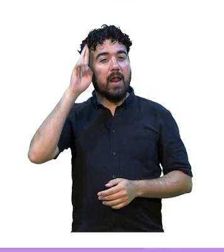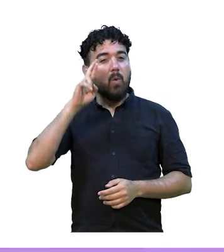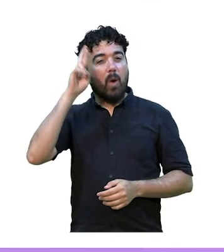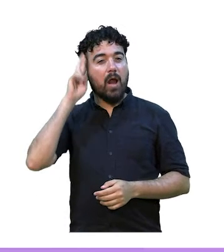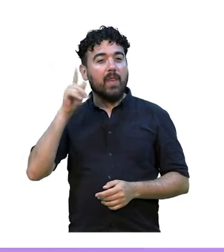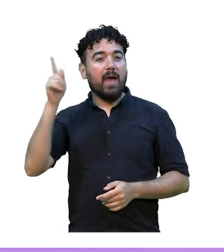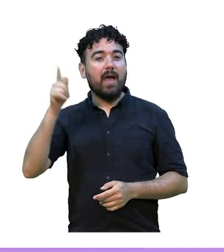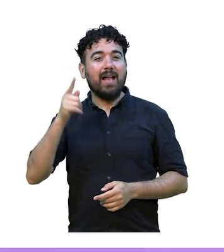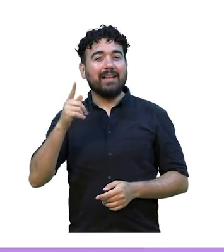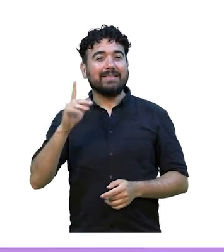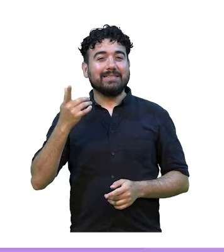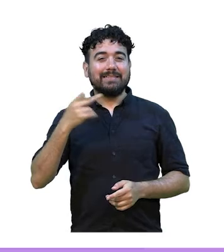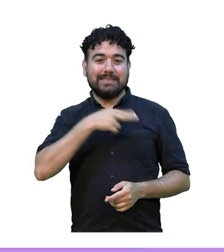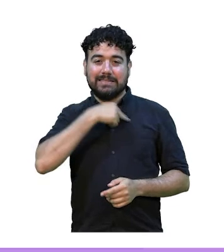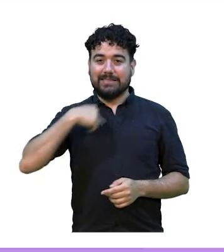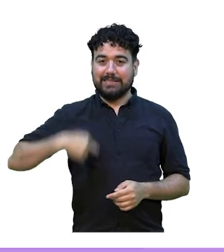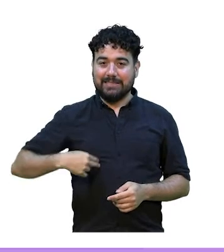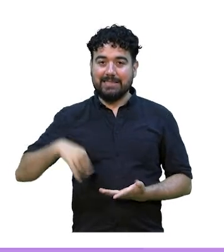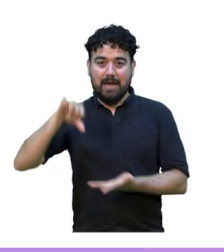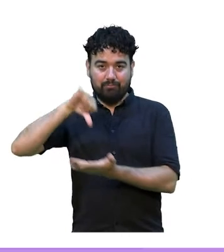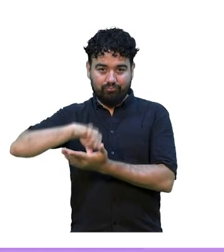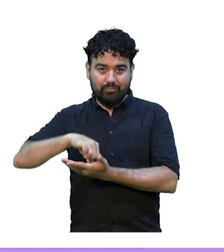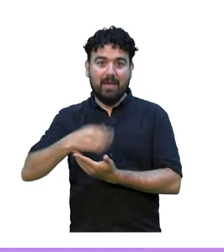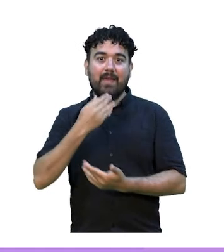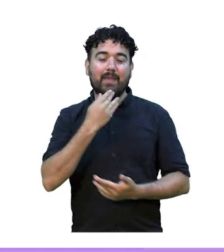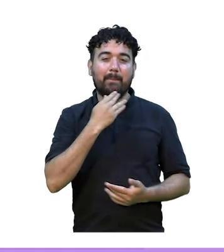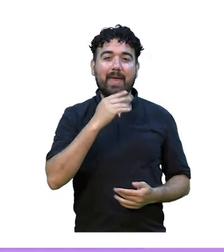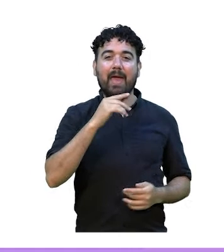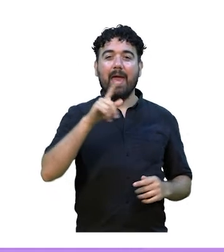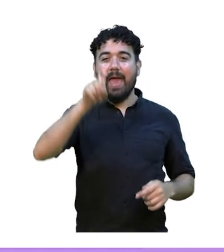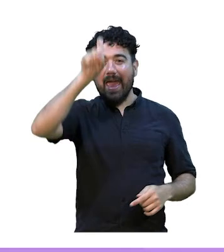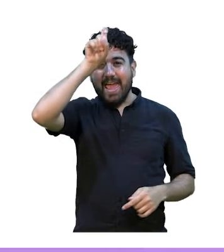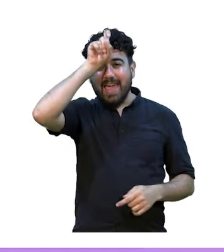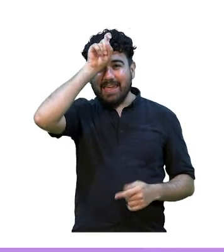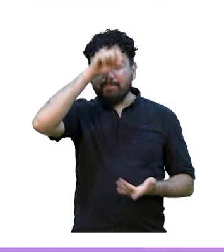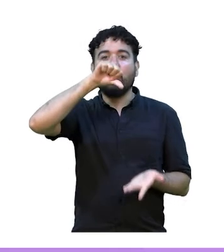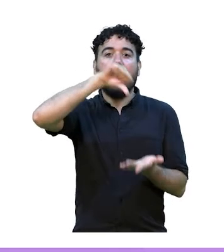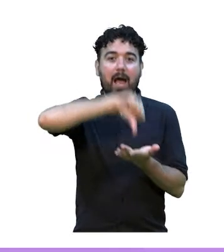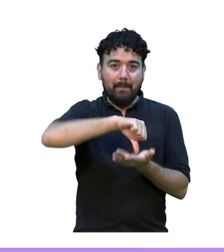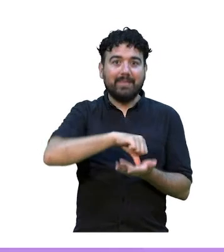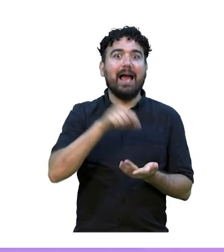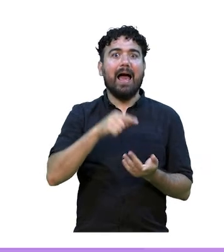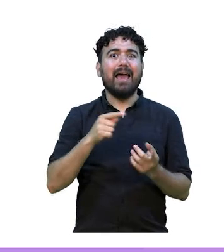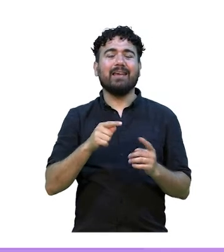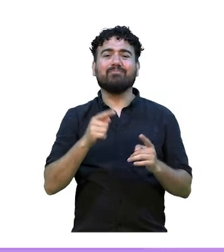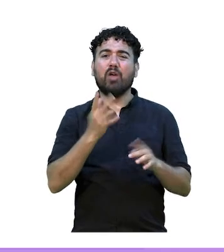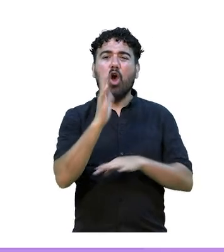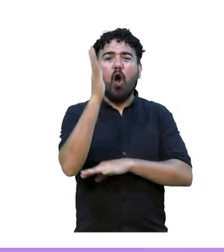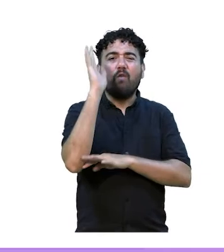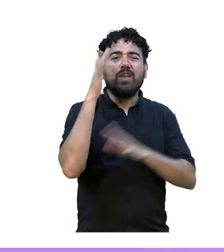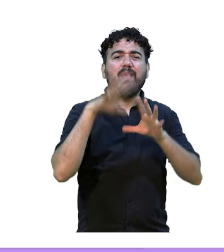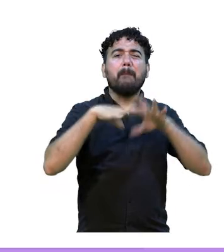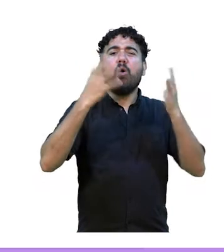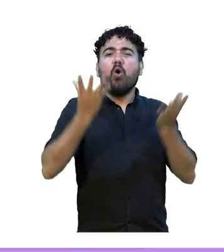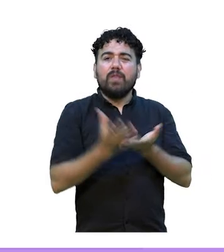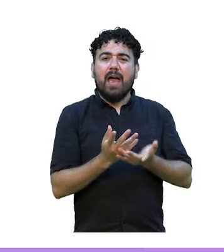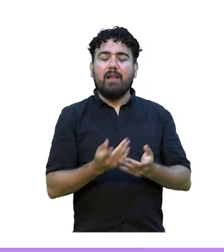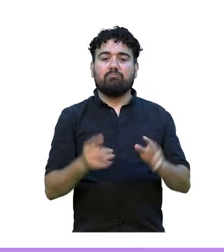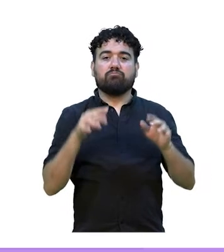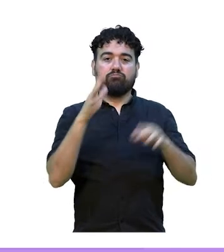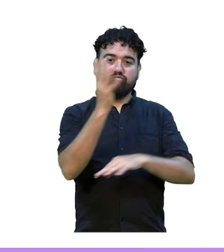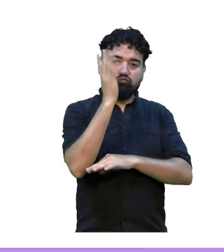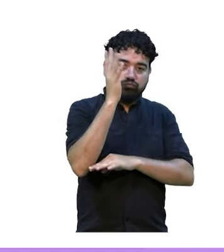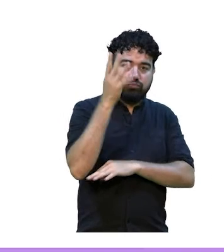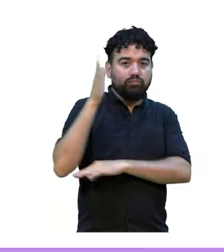Recordar cómo se llama Beijing y el Cairo, las conferencias mundiales de población, que en el país, digamos,